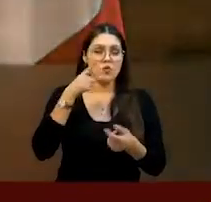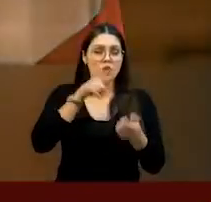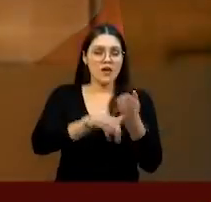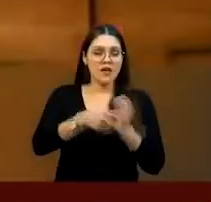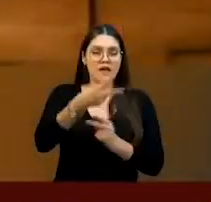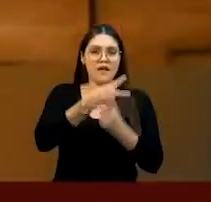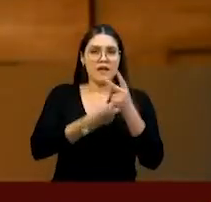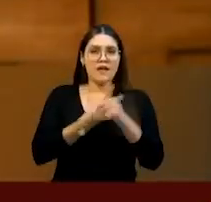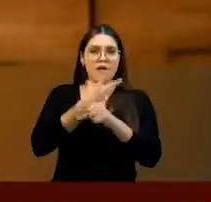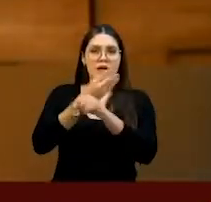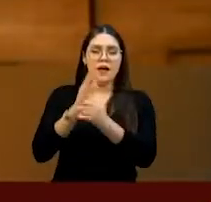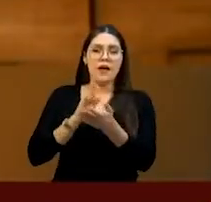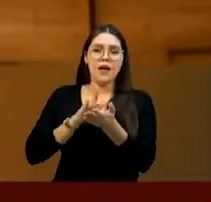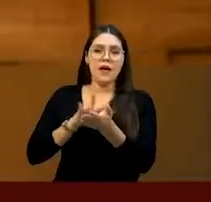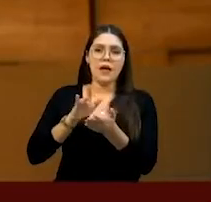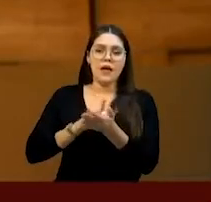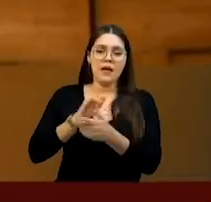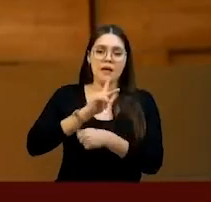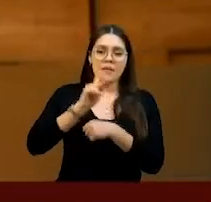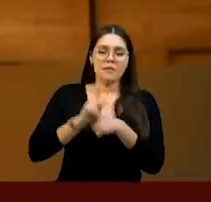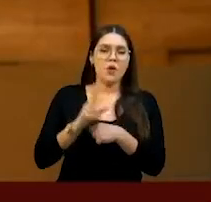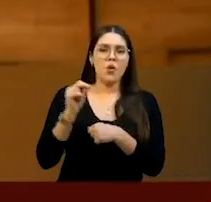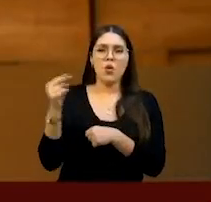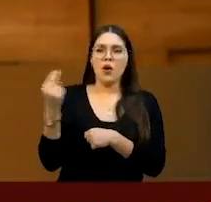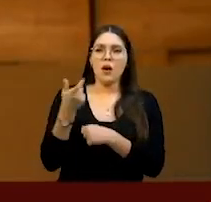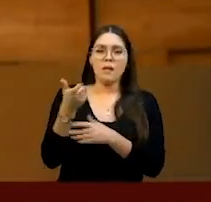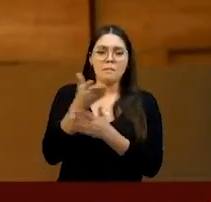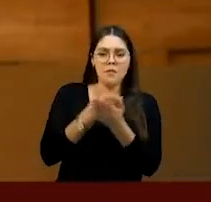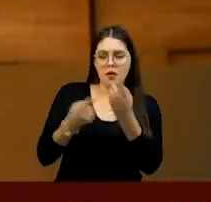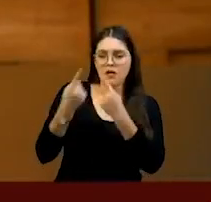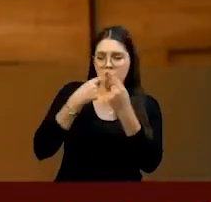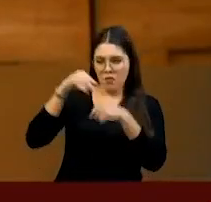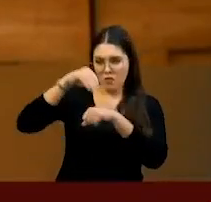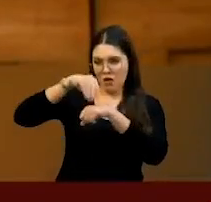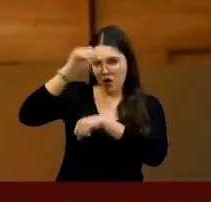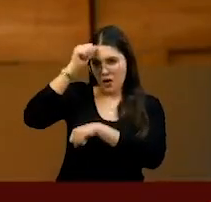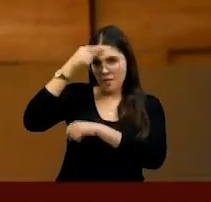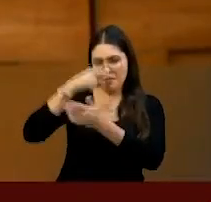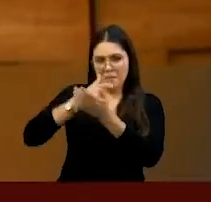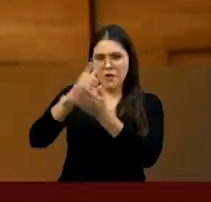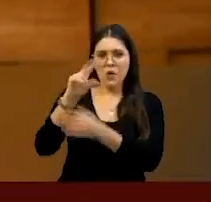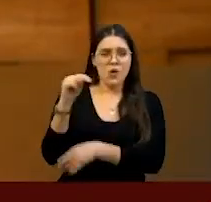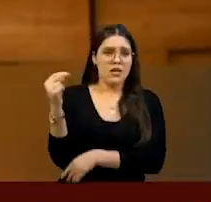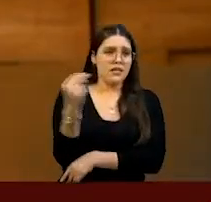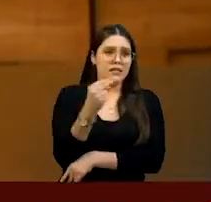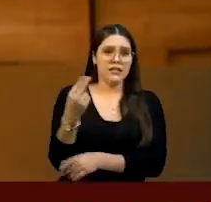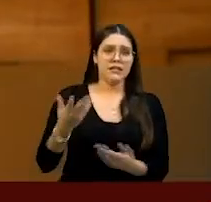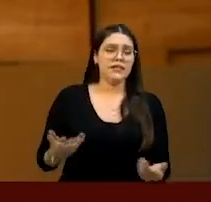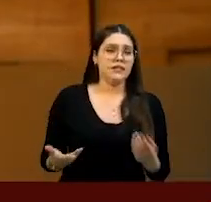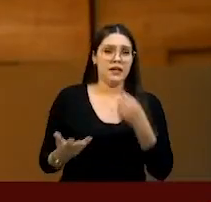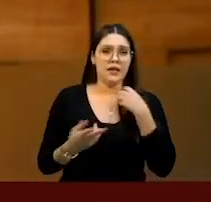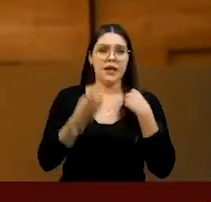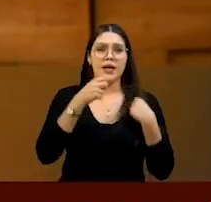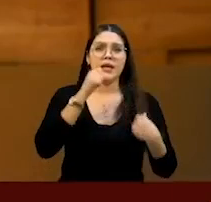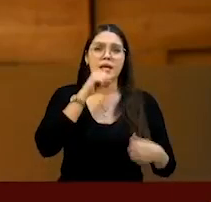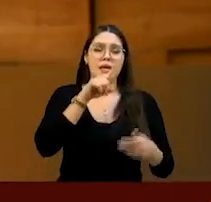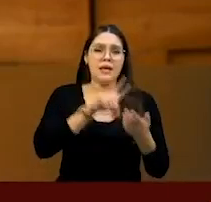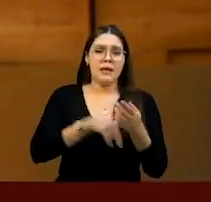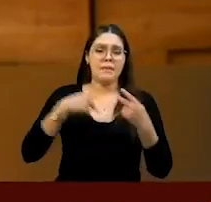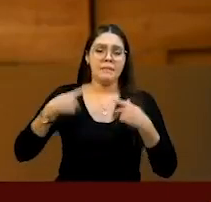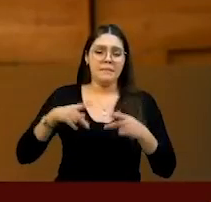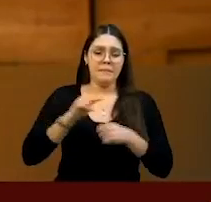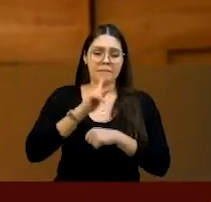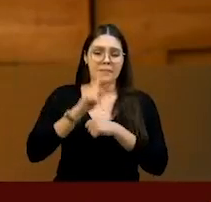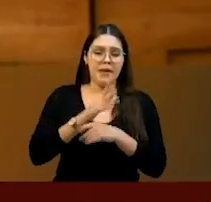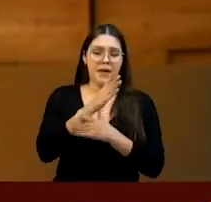economía del país sin mediar pago alguno es decir la mitad del tiempo de la población del país se dedica